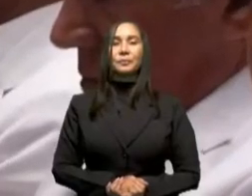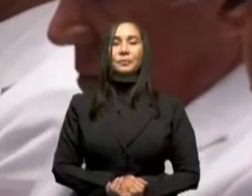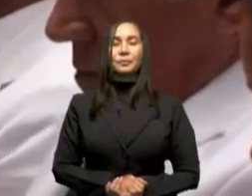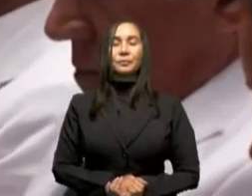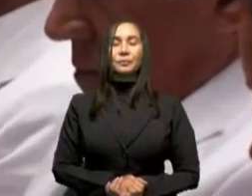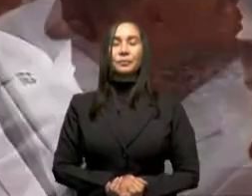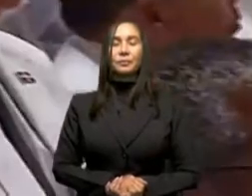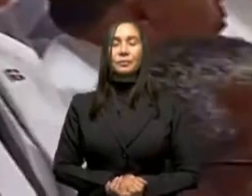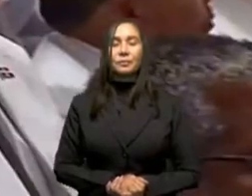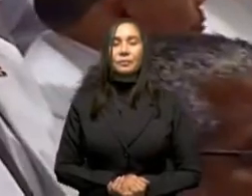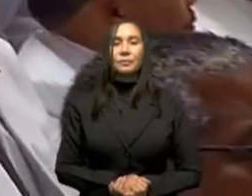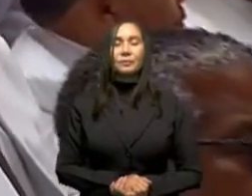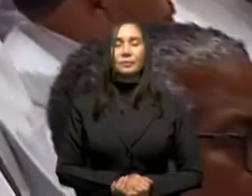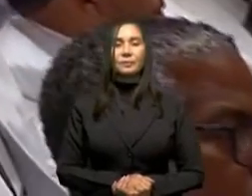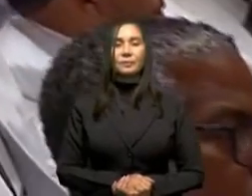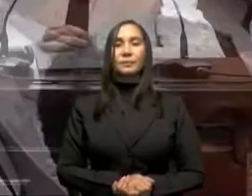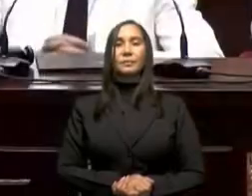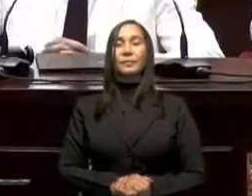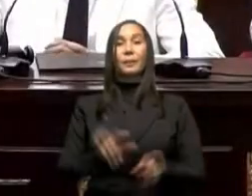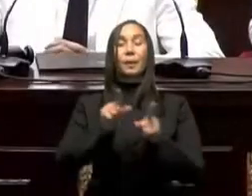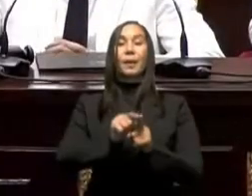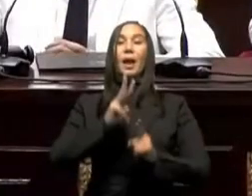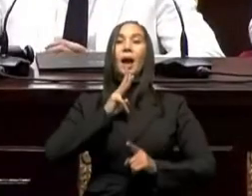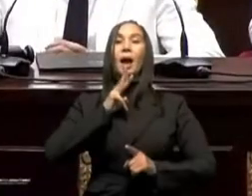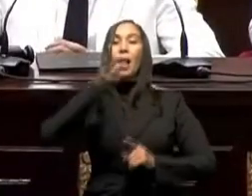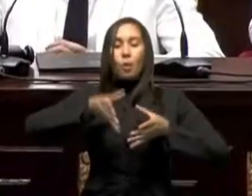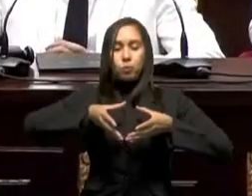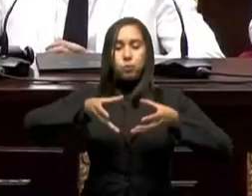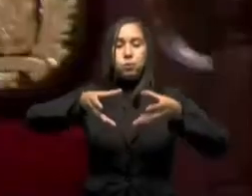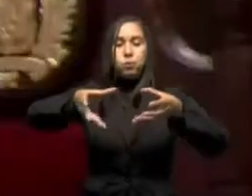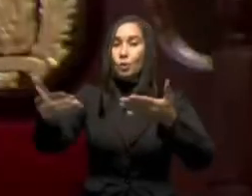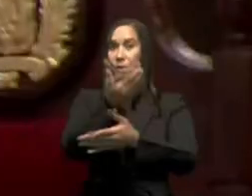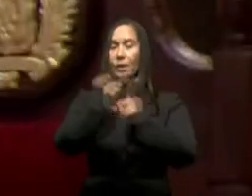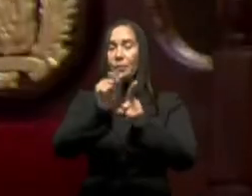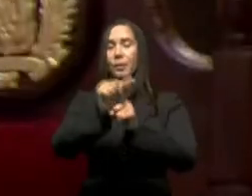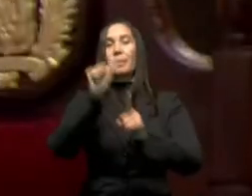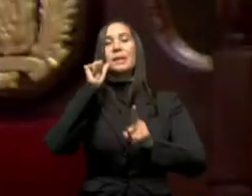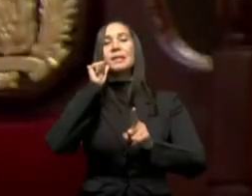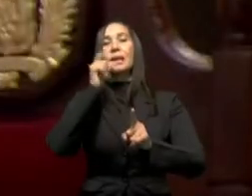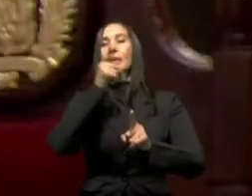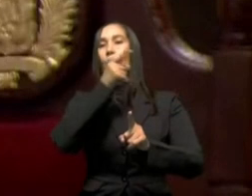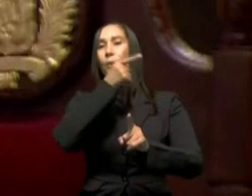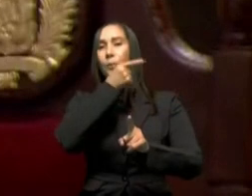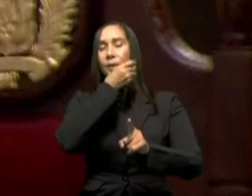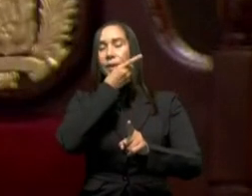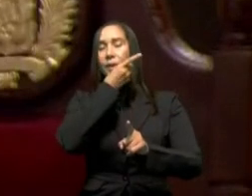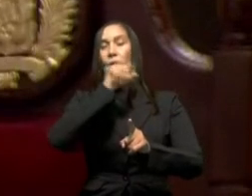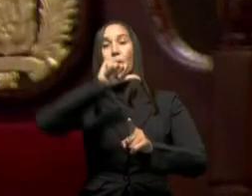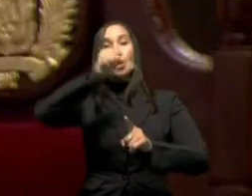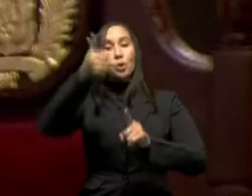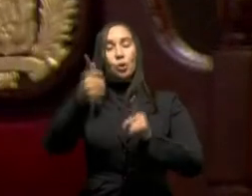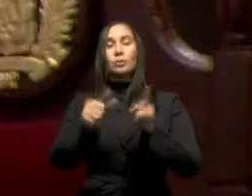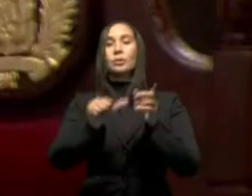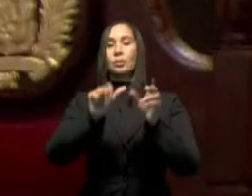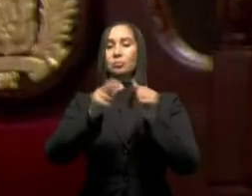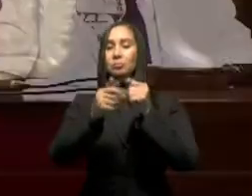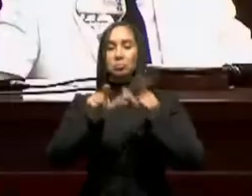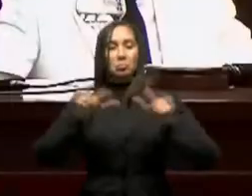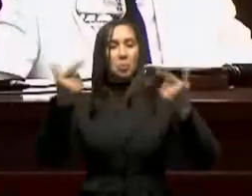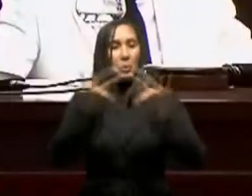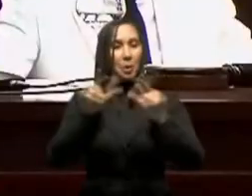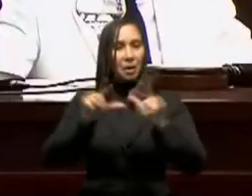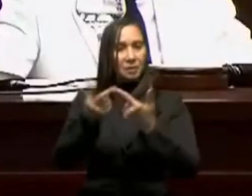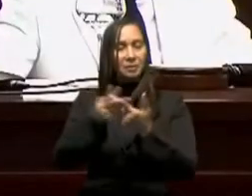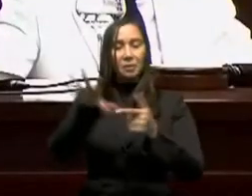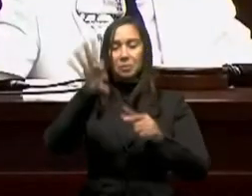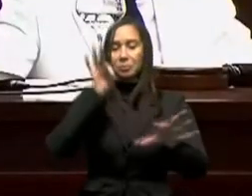Nuevos acueductos y sistemas de drenaje para el Gran Santo Domingo y otras ciudades importantes. Otra parte de los recursos de